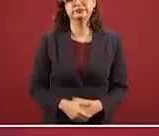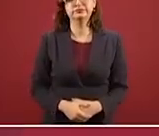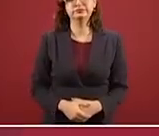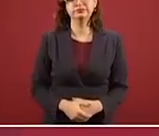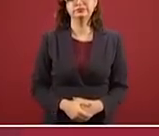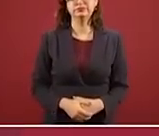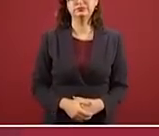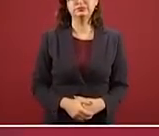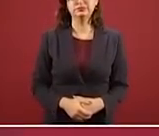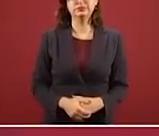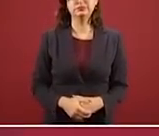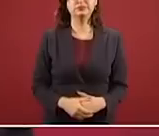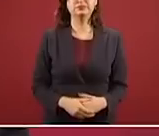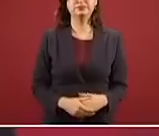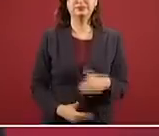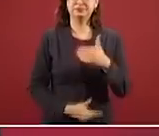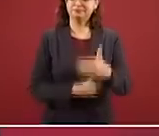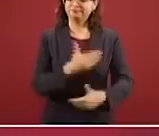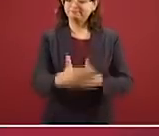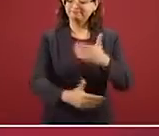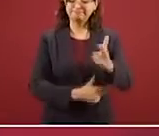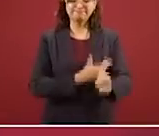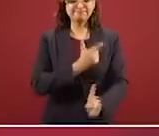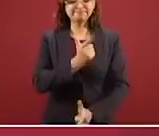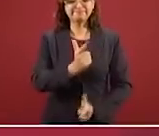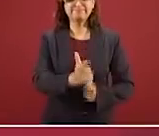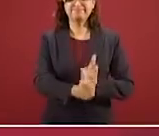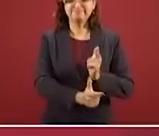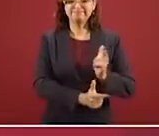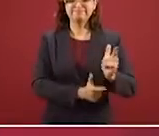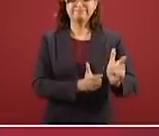son procesos lentos.